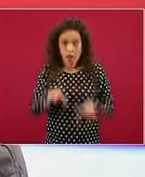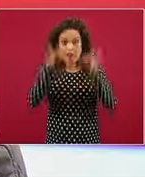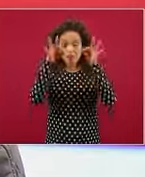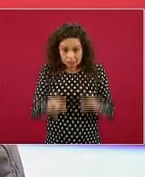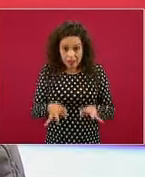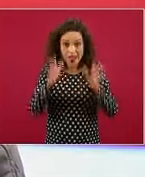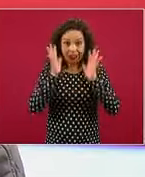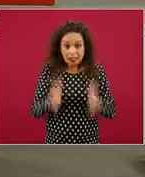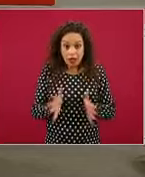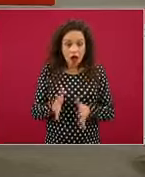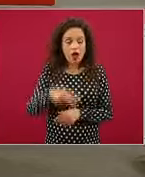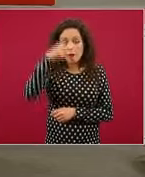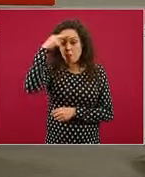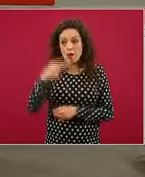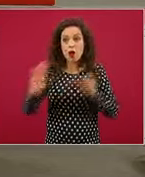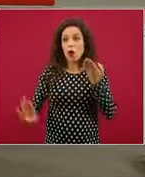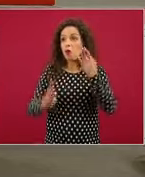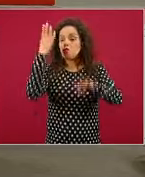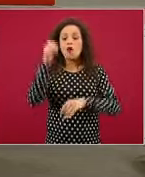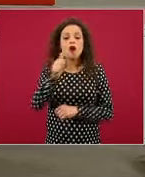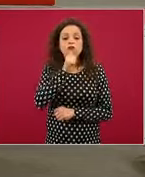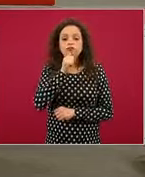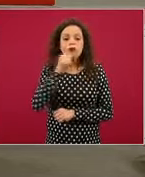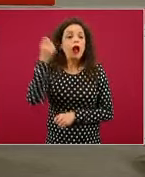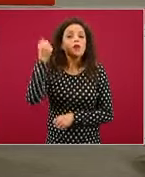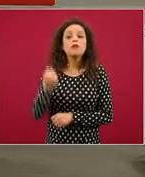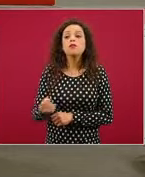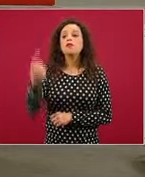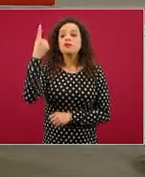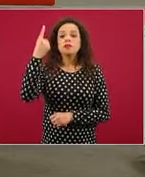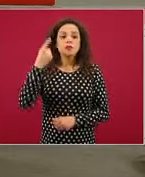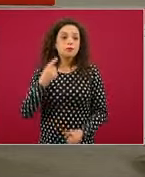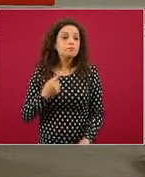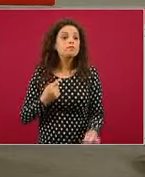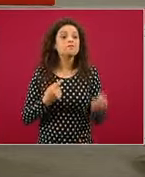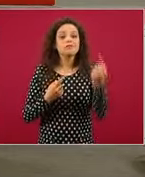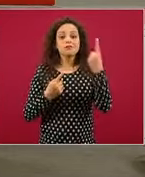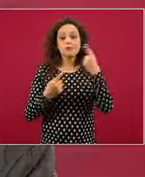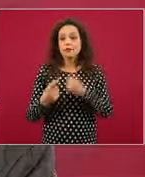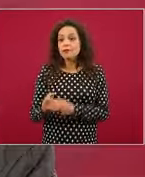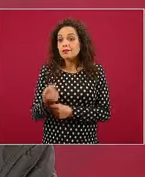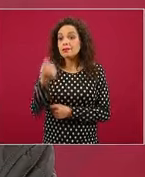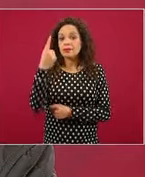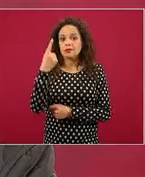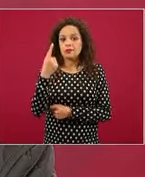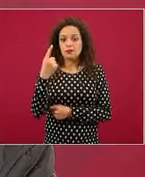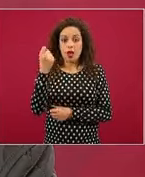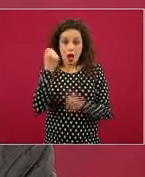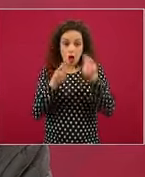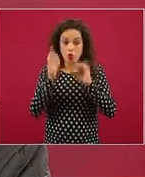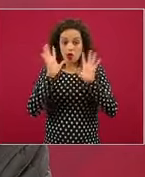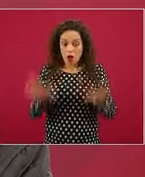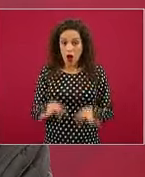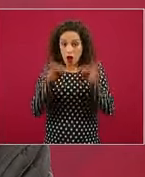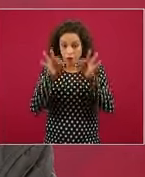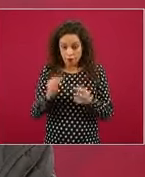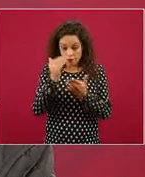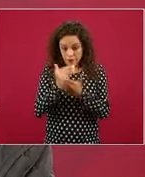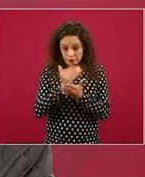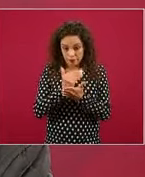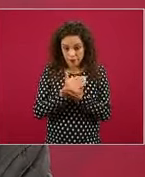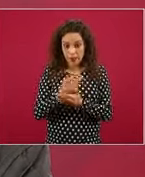en México ni en el mundo. Son casos esporádicos, anecdóticos. algunos se han documentado formalmente y cuando se documentan